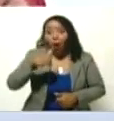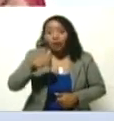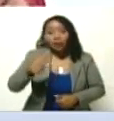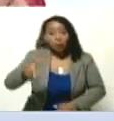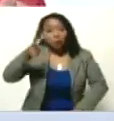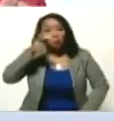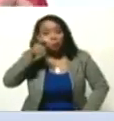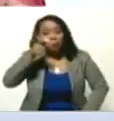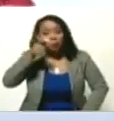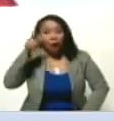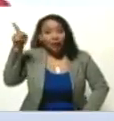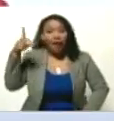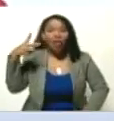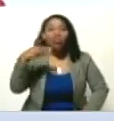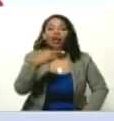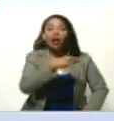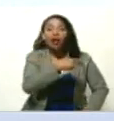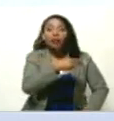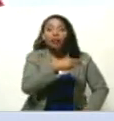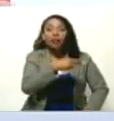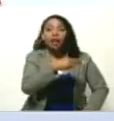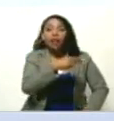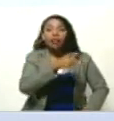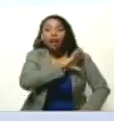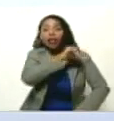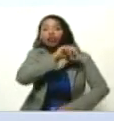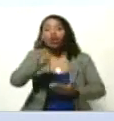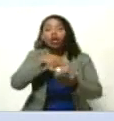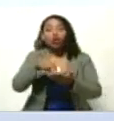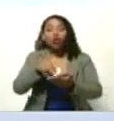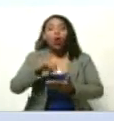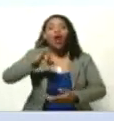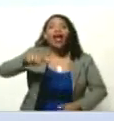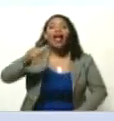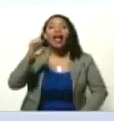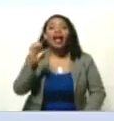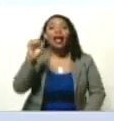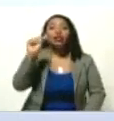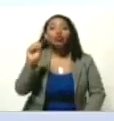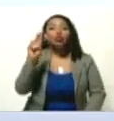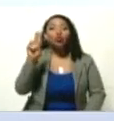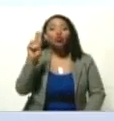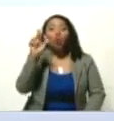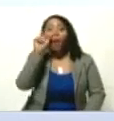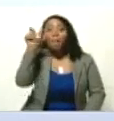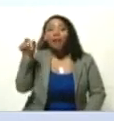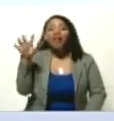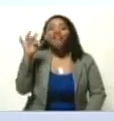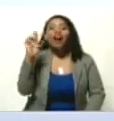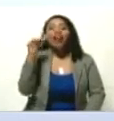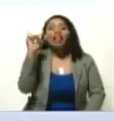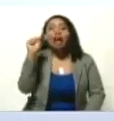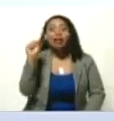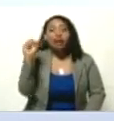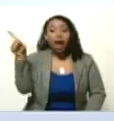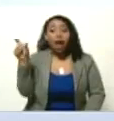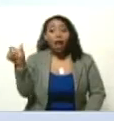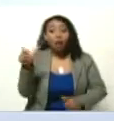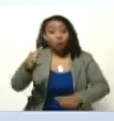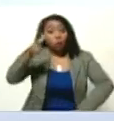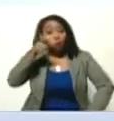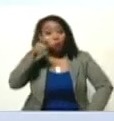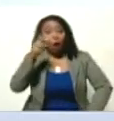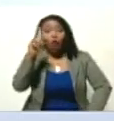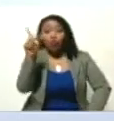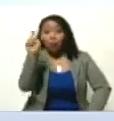en las Tejerías de la Dirección Nacional Jesús Faría. guardia. Desde que eso ocurrió hace un